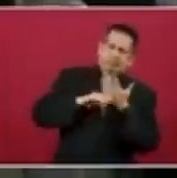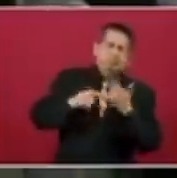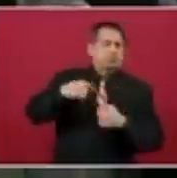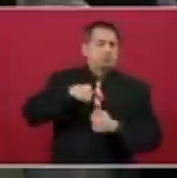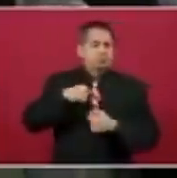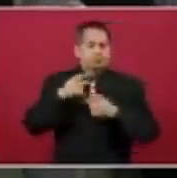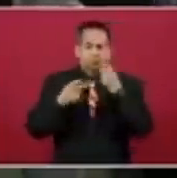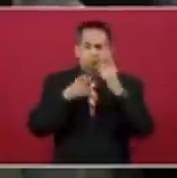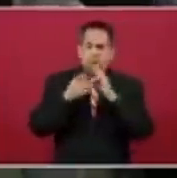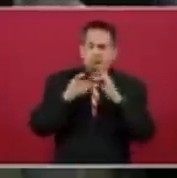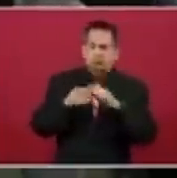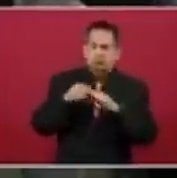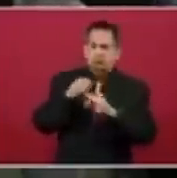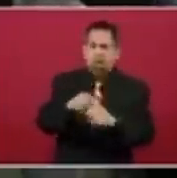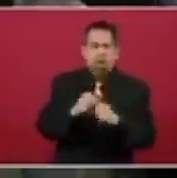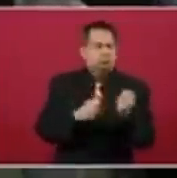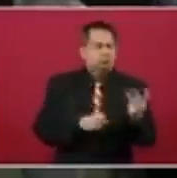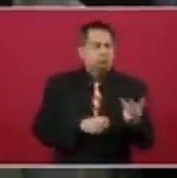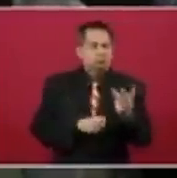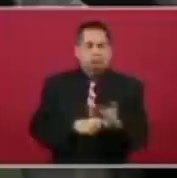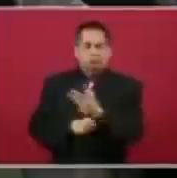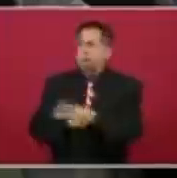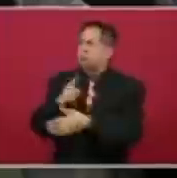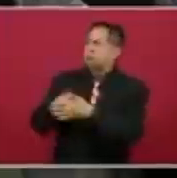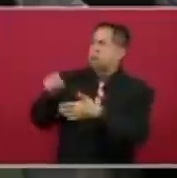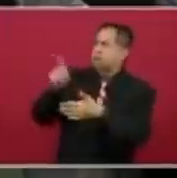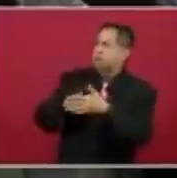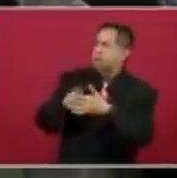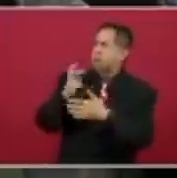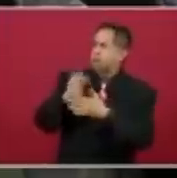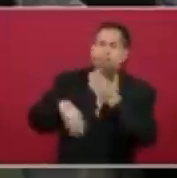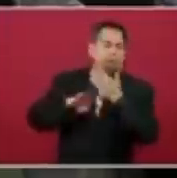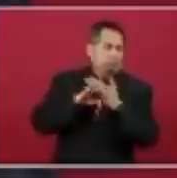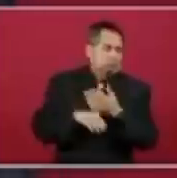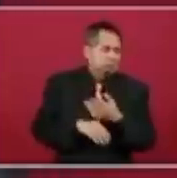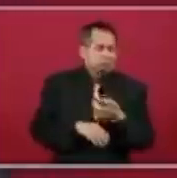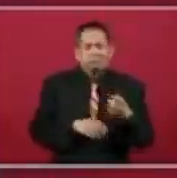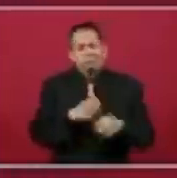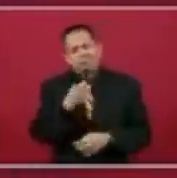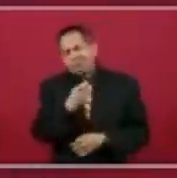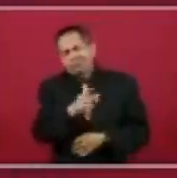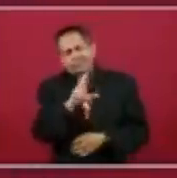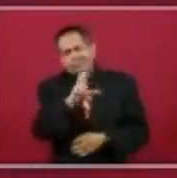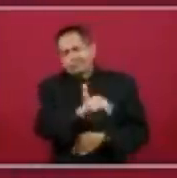realizado críticas a las ternas que usted propuso al Senado. Eso no,